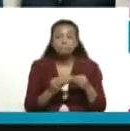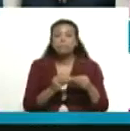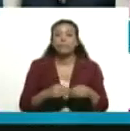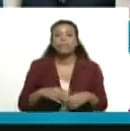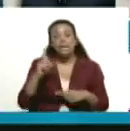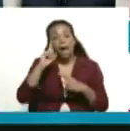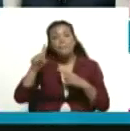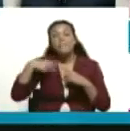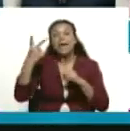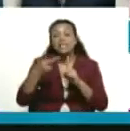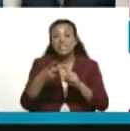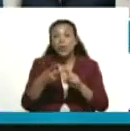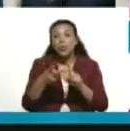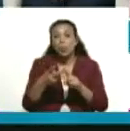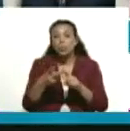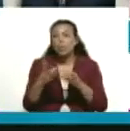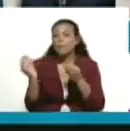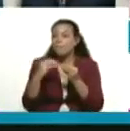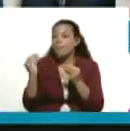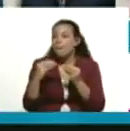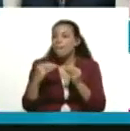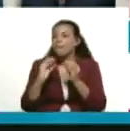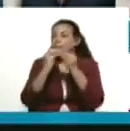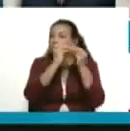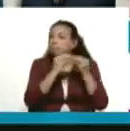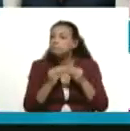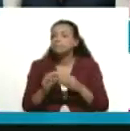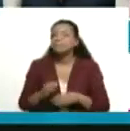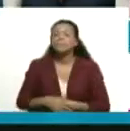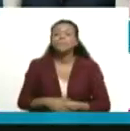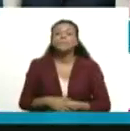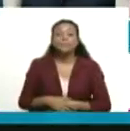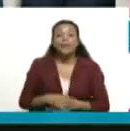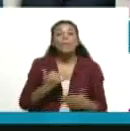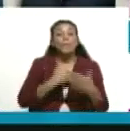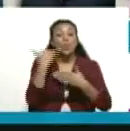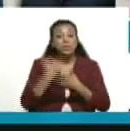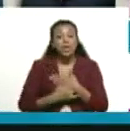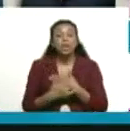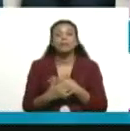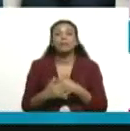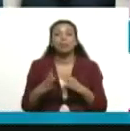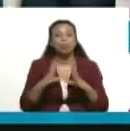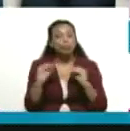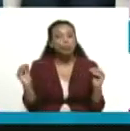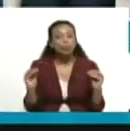vendrá la segunda porque vamos a seguir, estamos todavía bueno, en el proyecto. El 1x10.